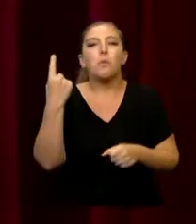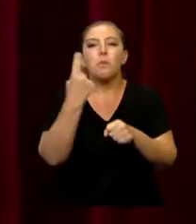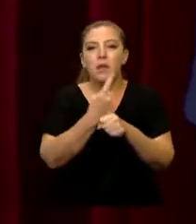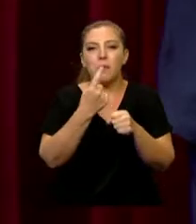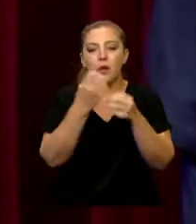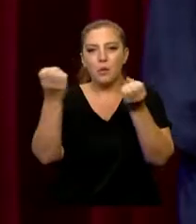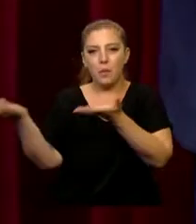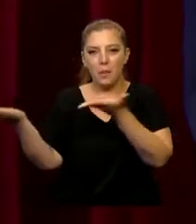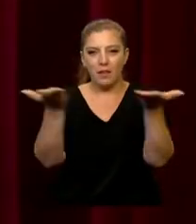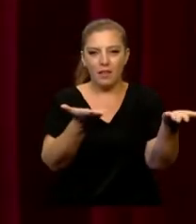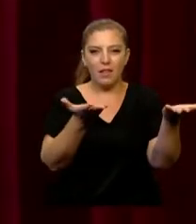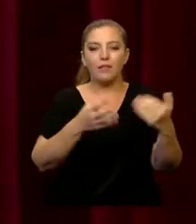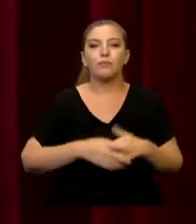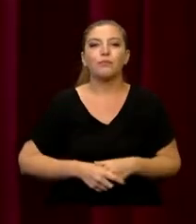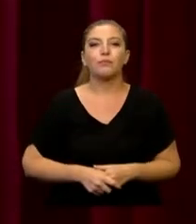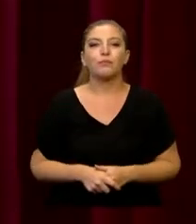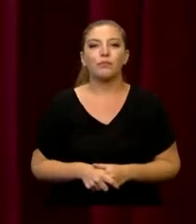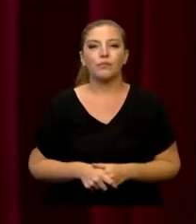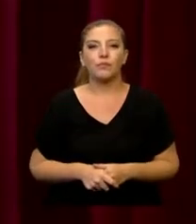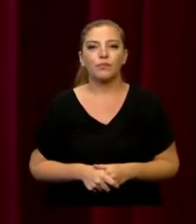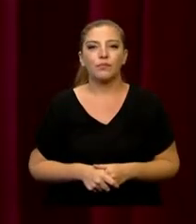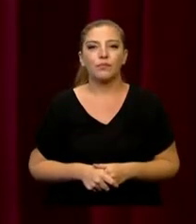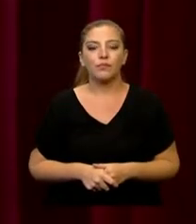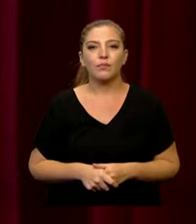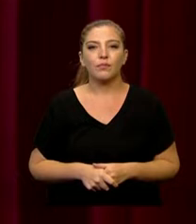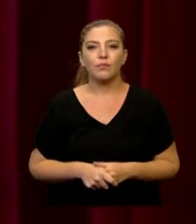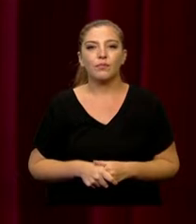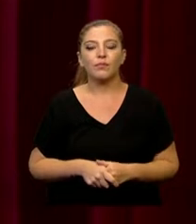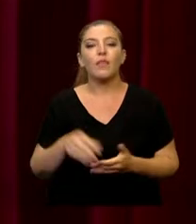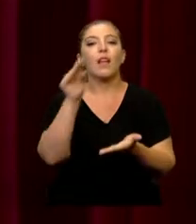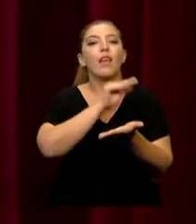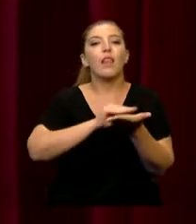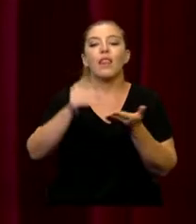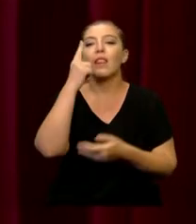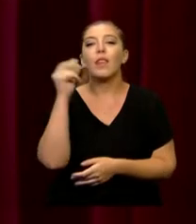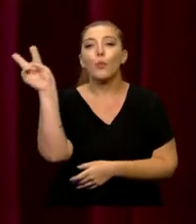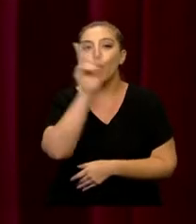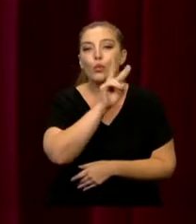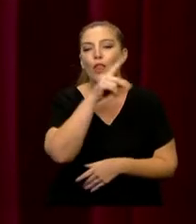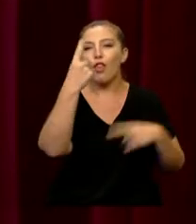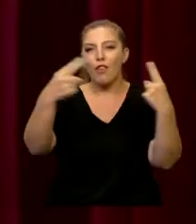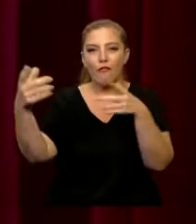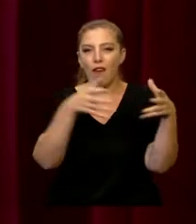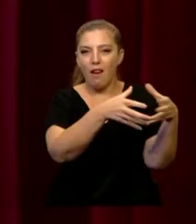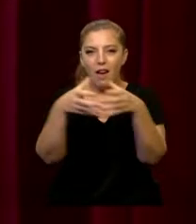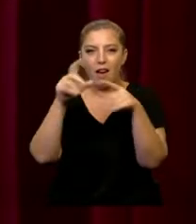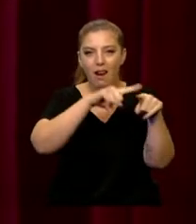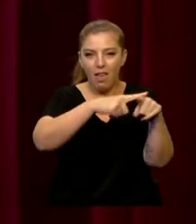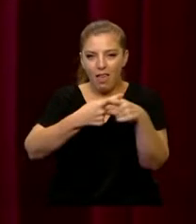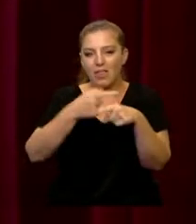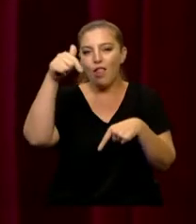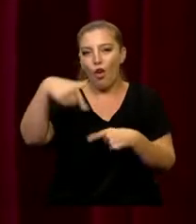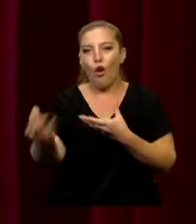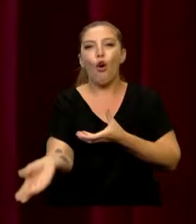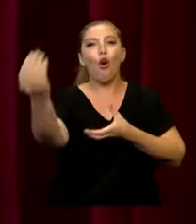darle la bienvenida a los diputados y diputadas de las distintas fuerzas políticas que hoy se integran a este